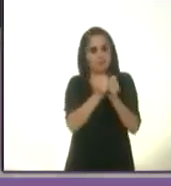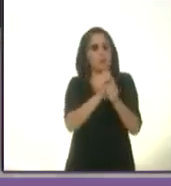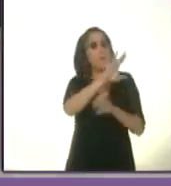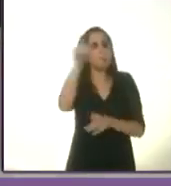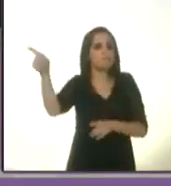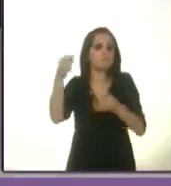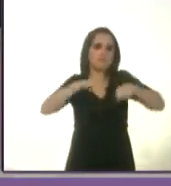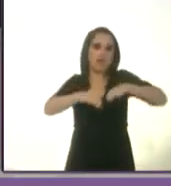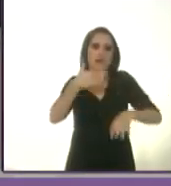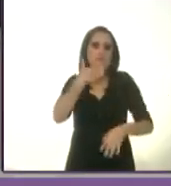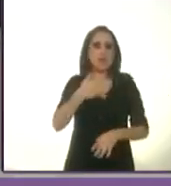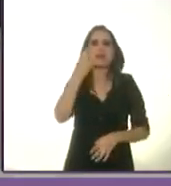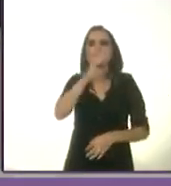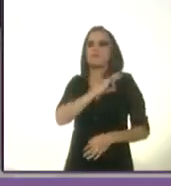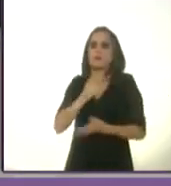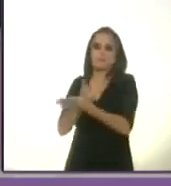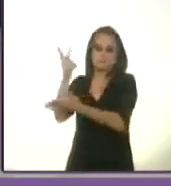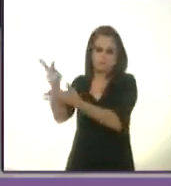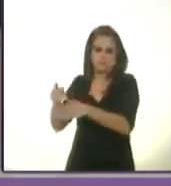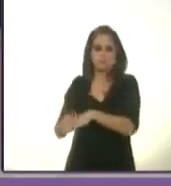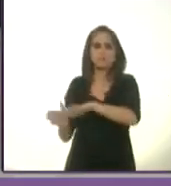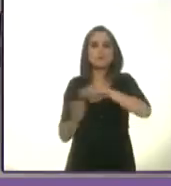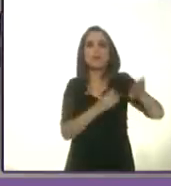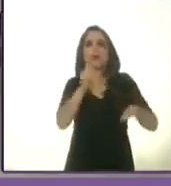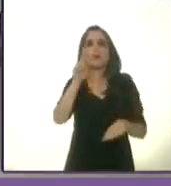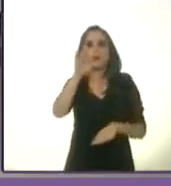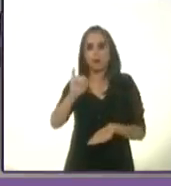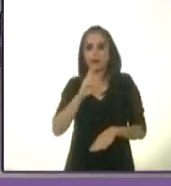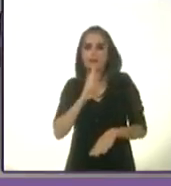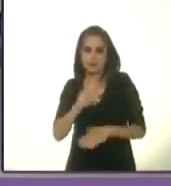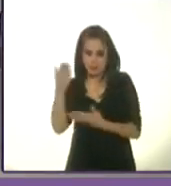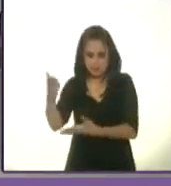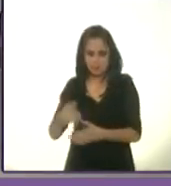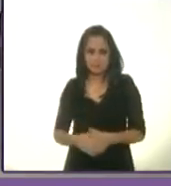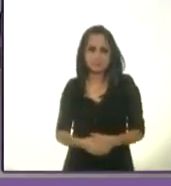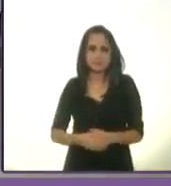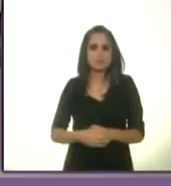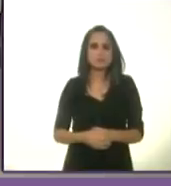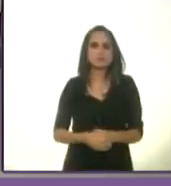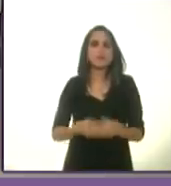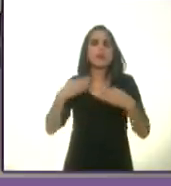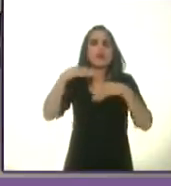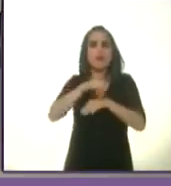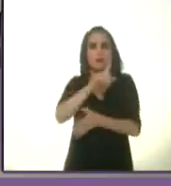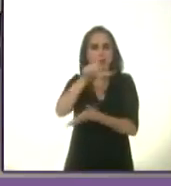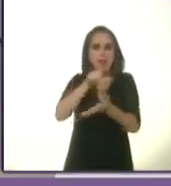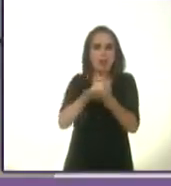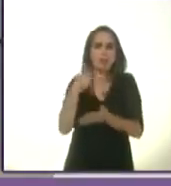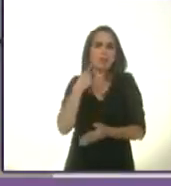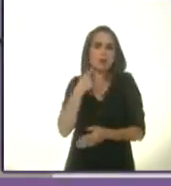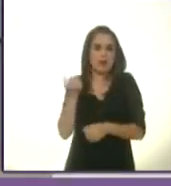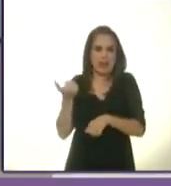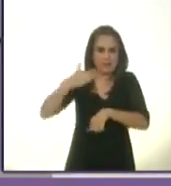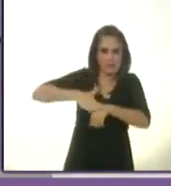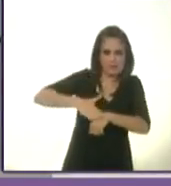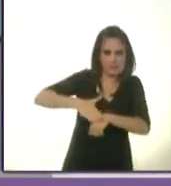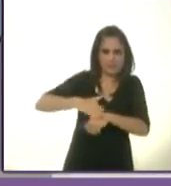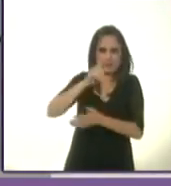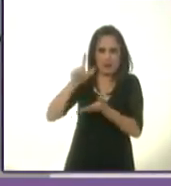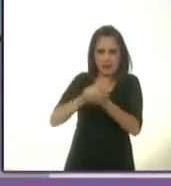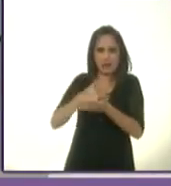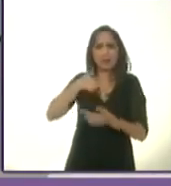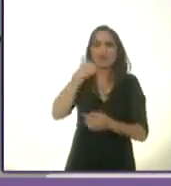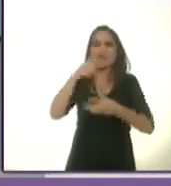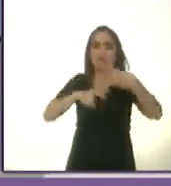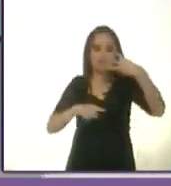candidata tiene la voz purificación carpinteyro gracias en relación con la reforma política y administrativa yo propongo tres